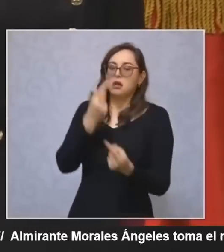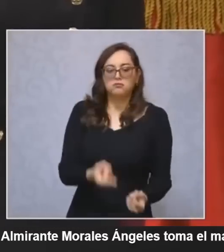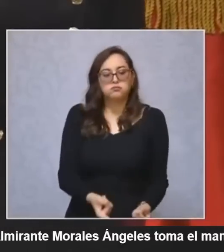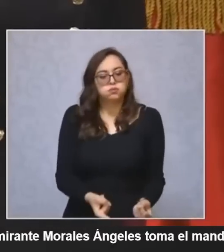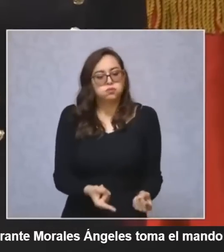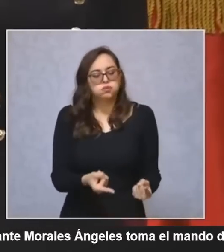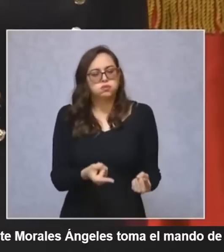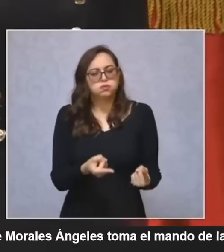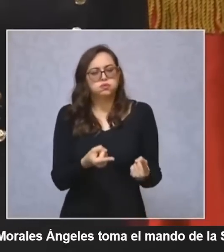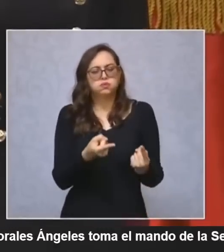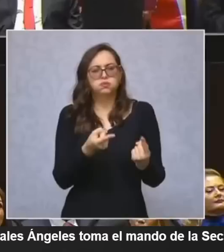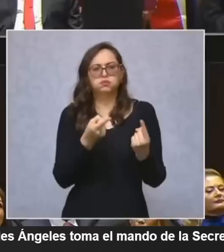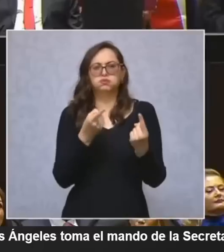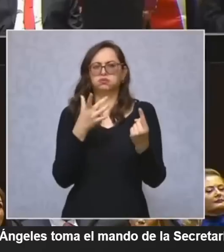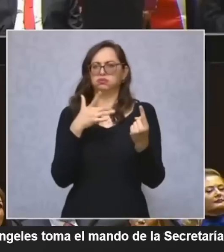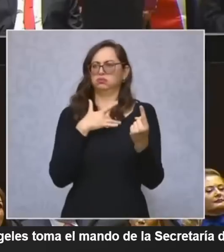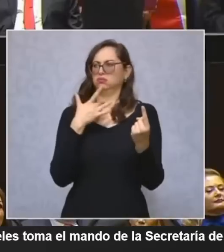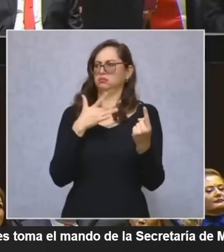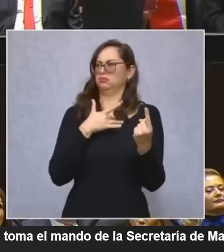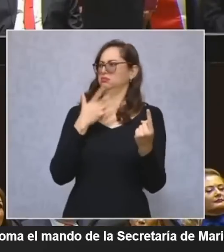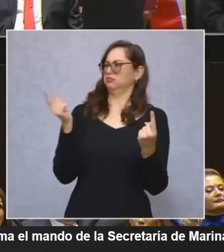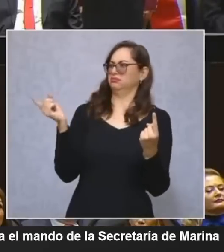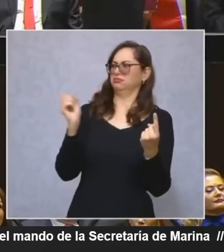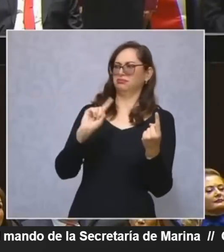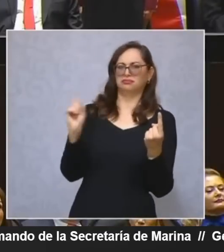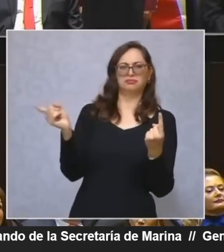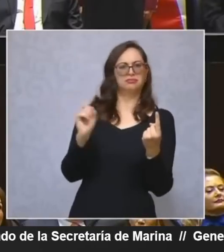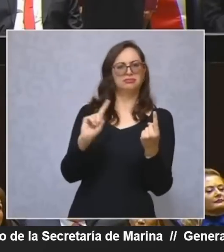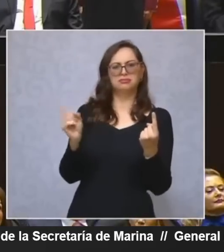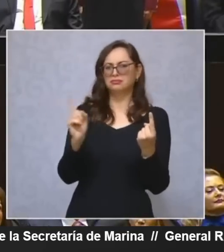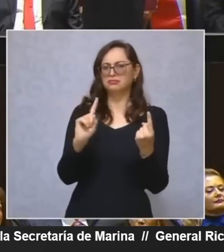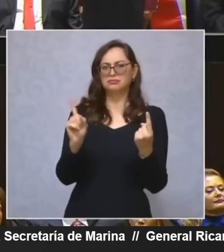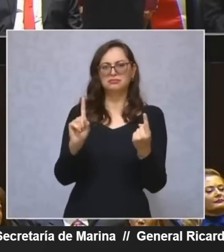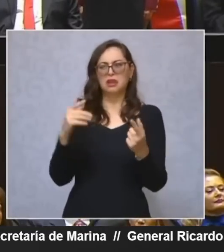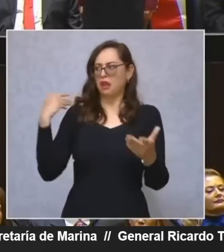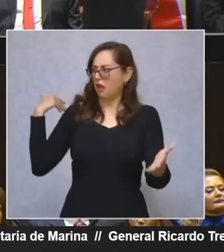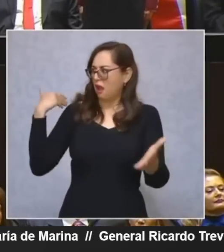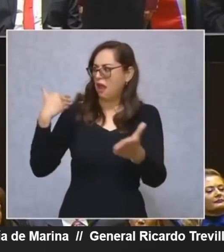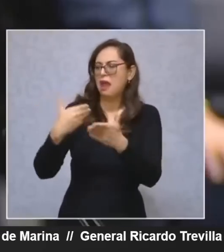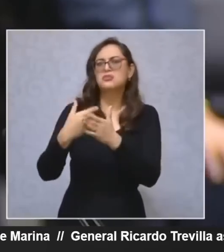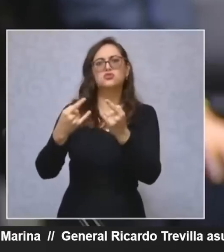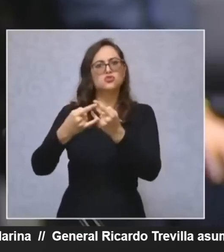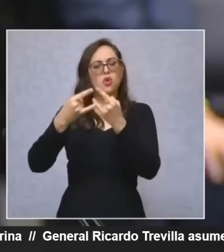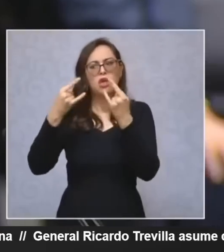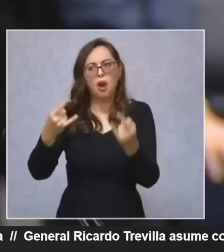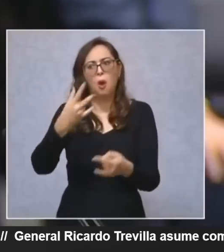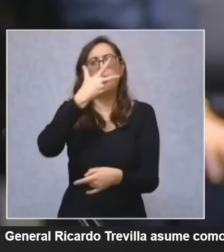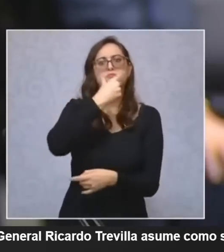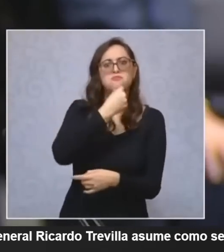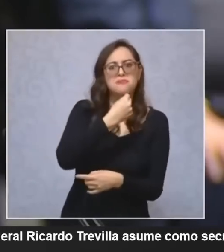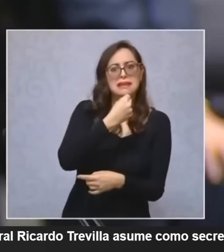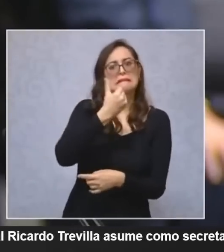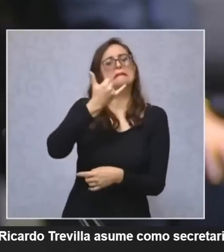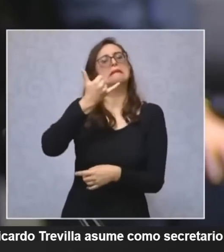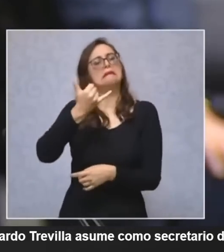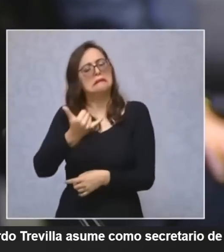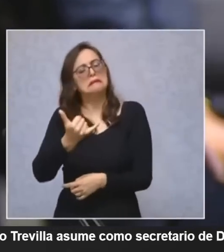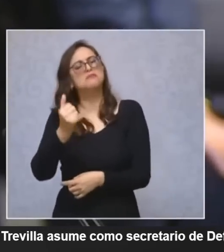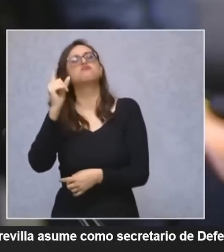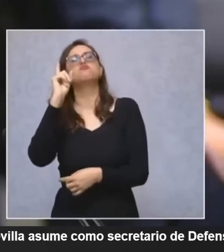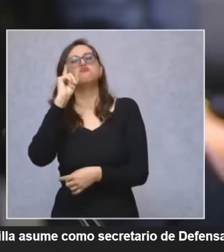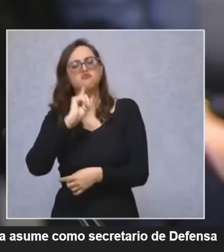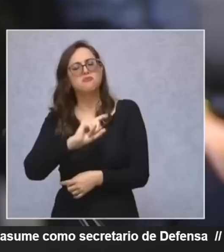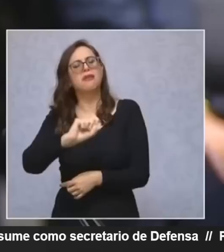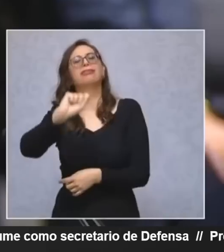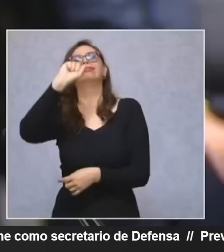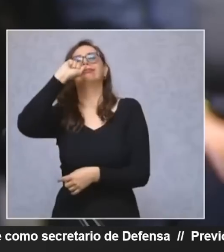se ha ido revirtiendo. Hoy sabemos que las mujeres participaron en las grandes hazañas de la